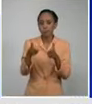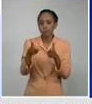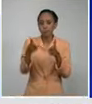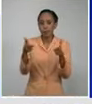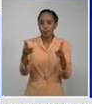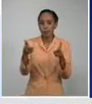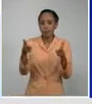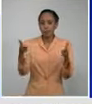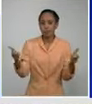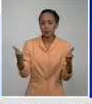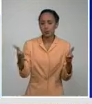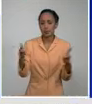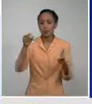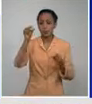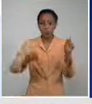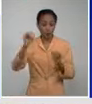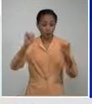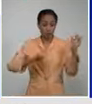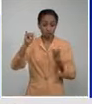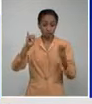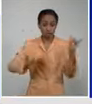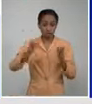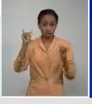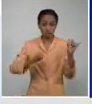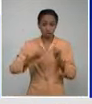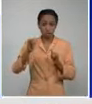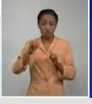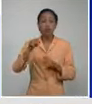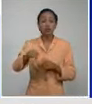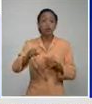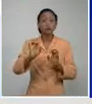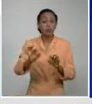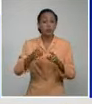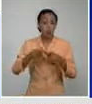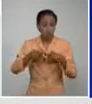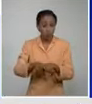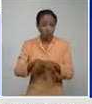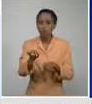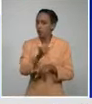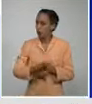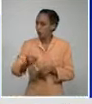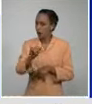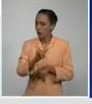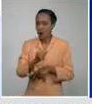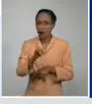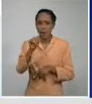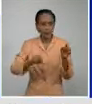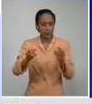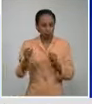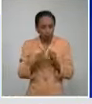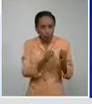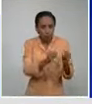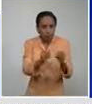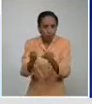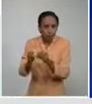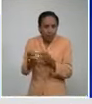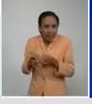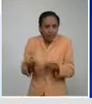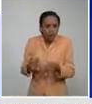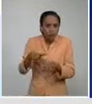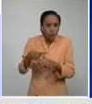número de importados y consecuentemente acompañándolo el número de la transmisión autóctona de nuestro